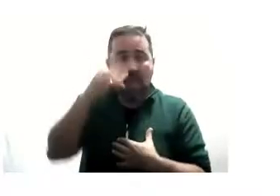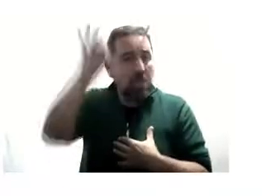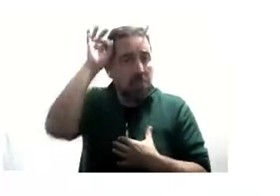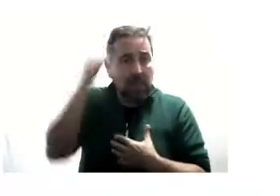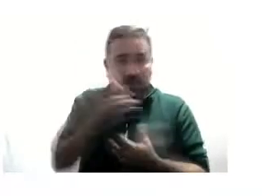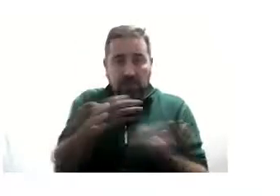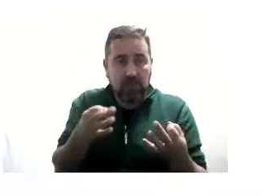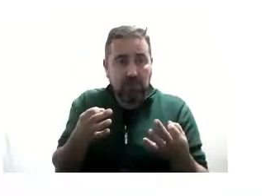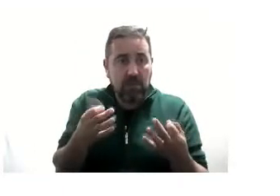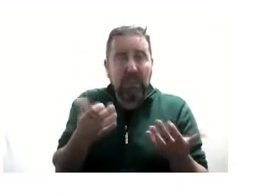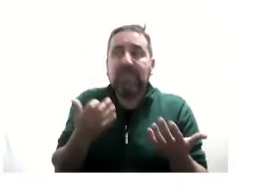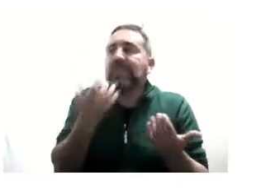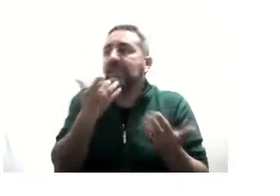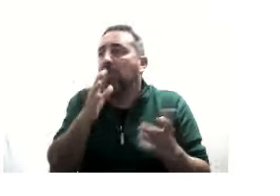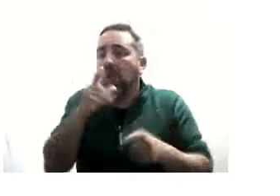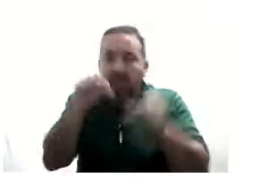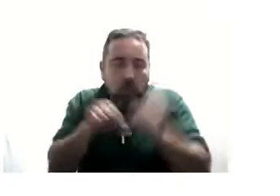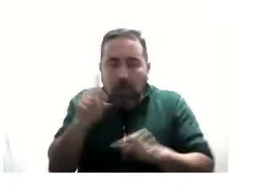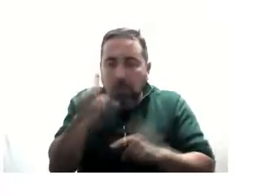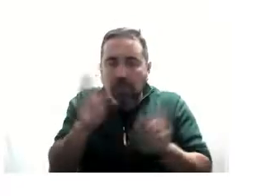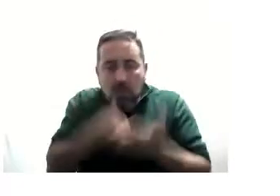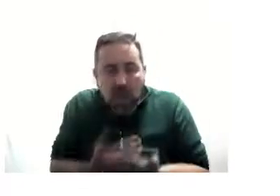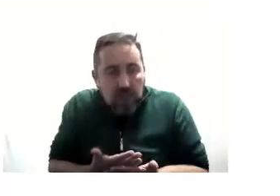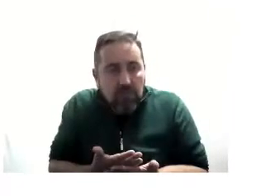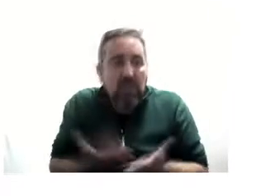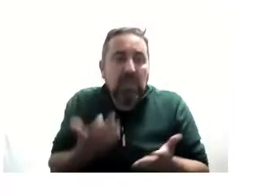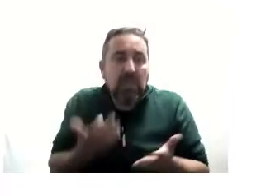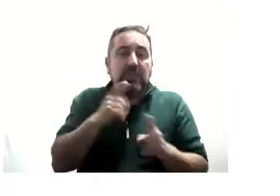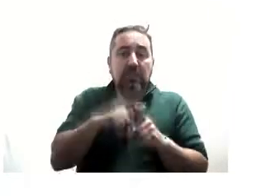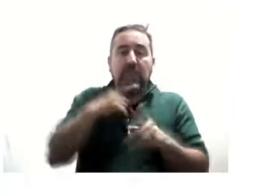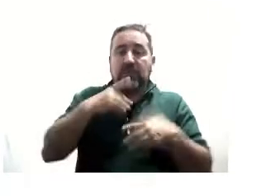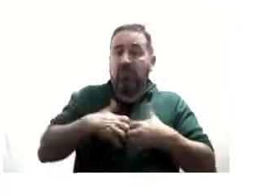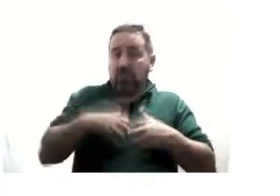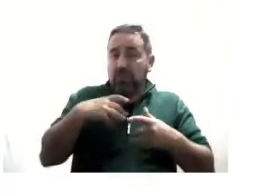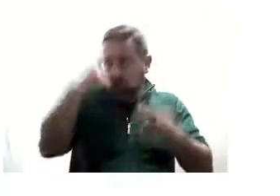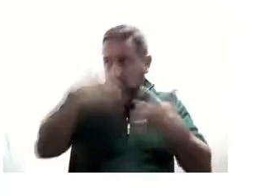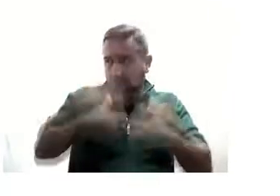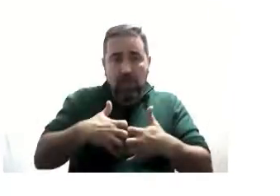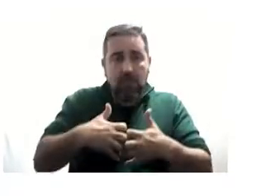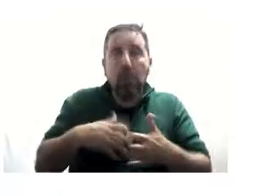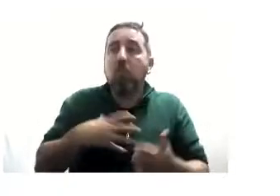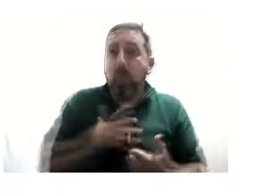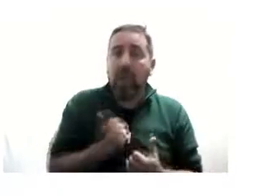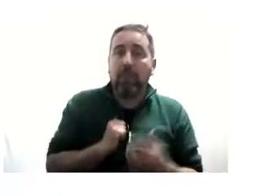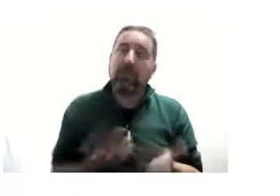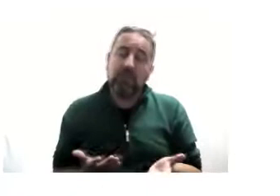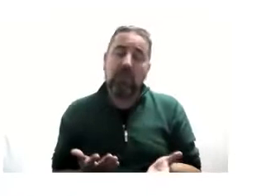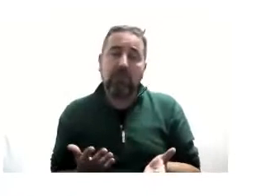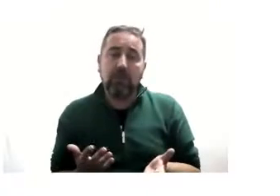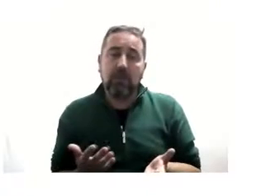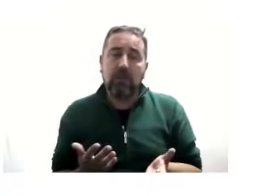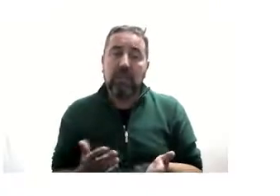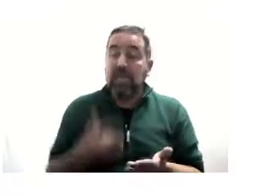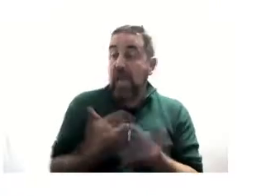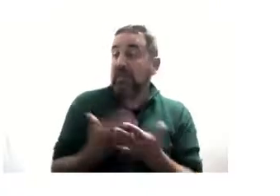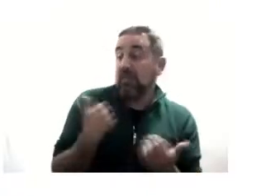si no tiene una contraindicación para la cirugía y si mantiene, digamos, un estado cognitivo en el que le puede sacar partido, ¿no? Y hasta hace unos